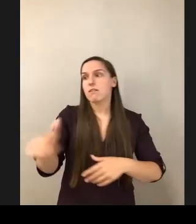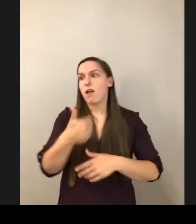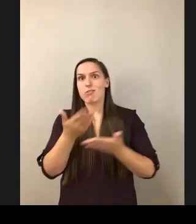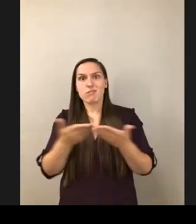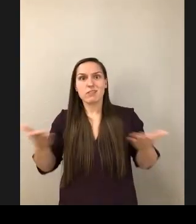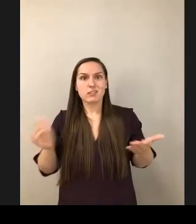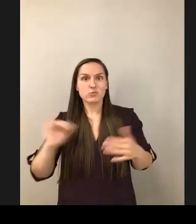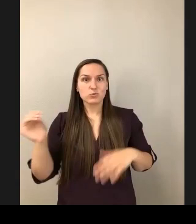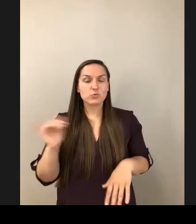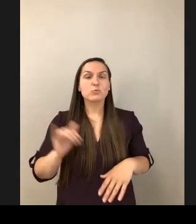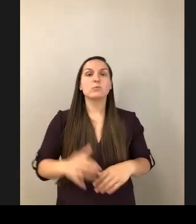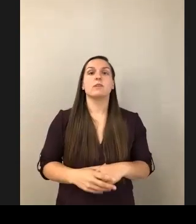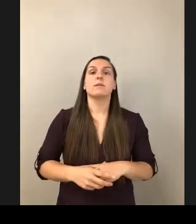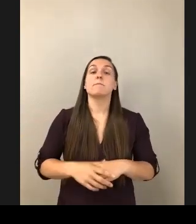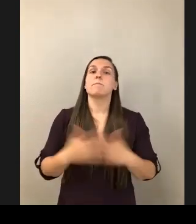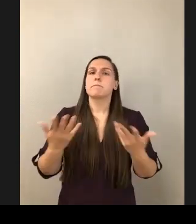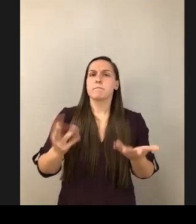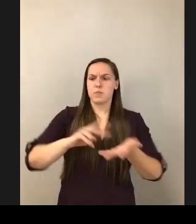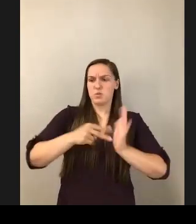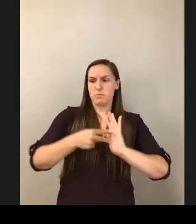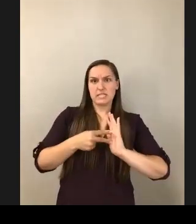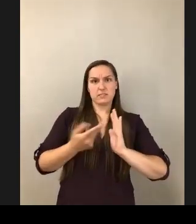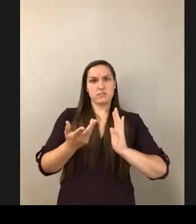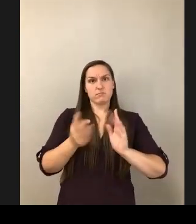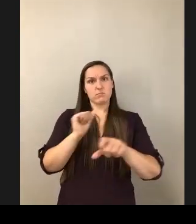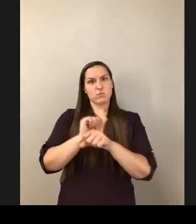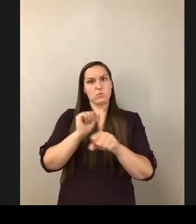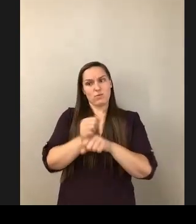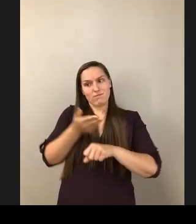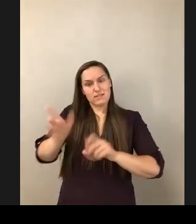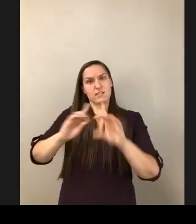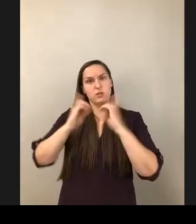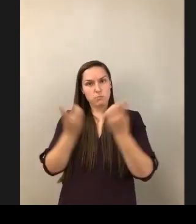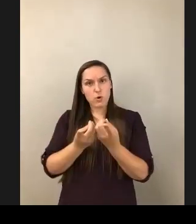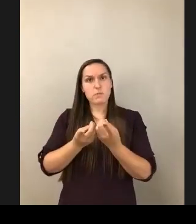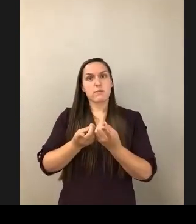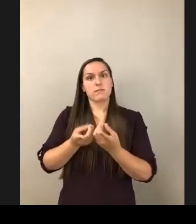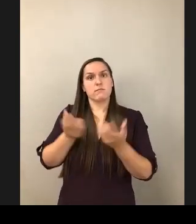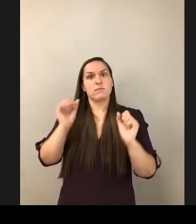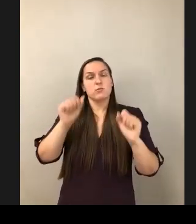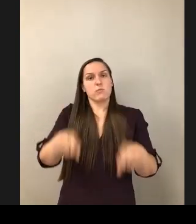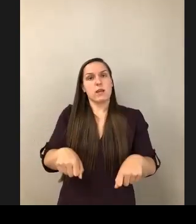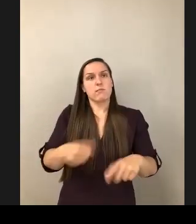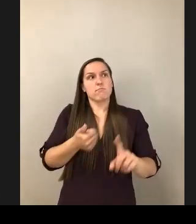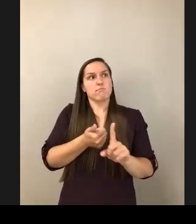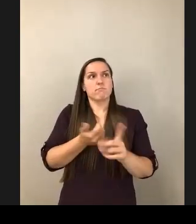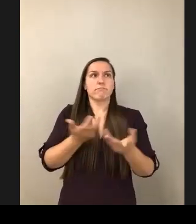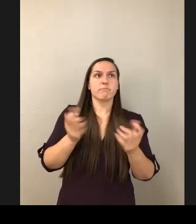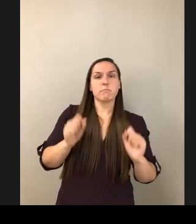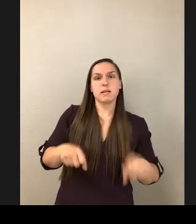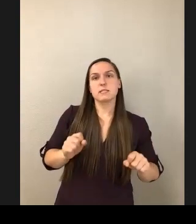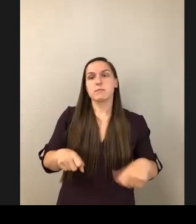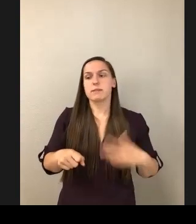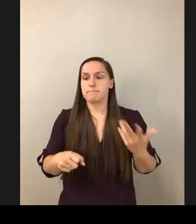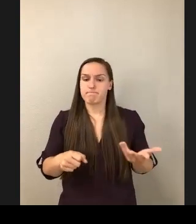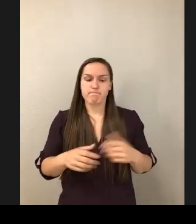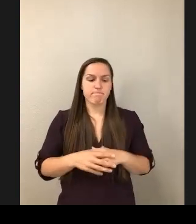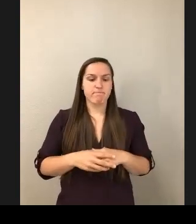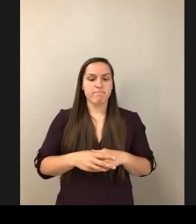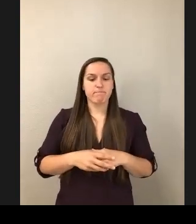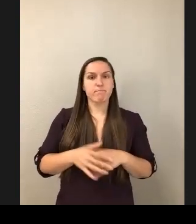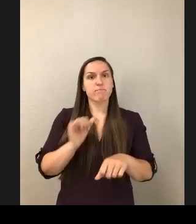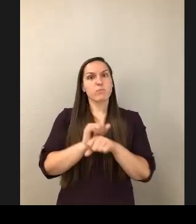aspectos también. Tenemos la universidad. ¿Qué se necesita para trabajar con el departamento